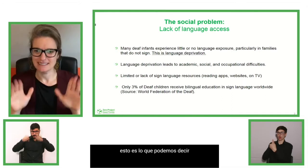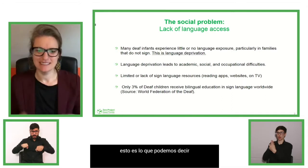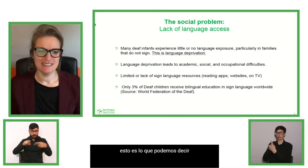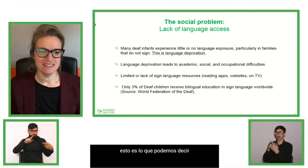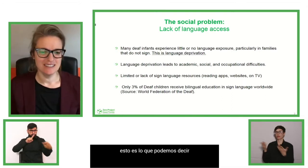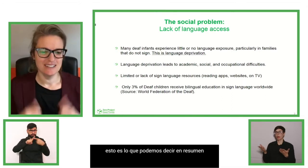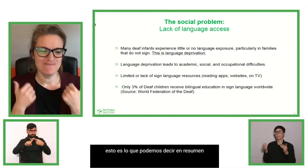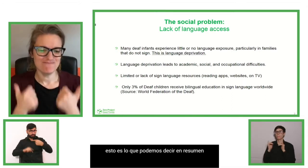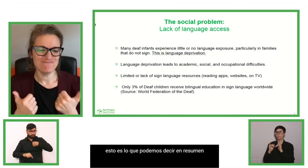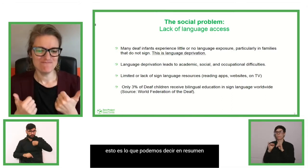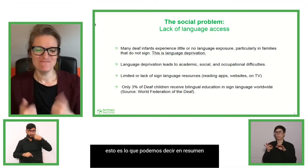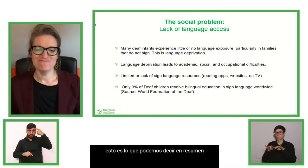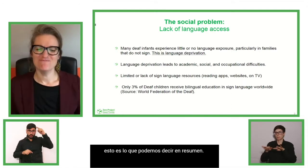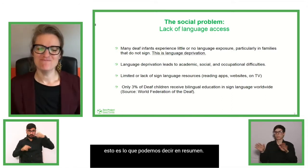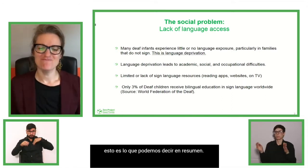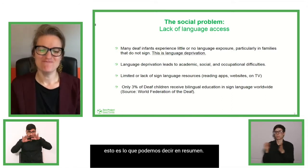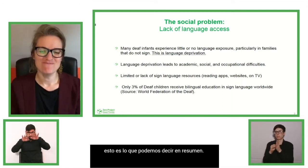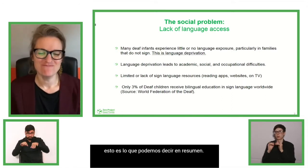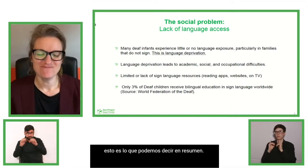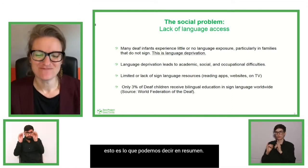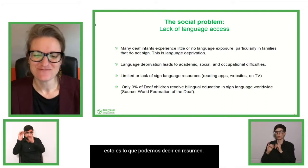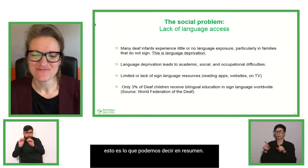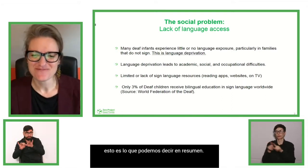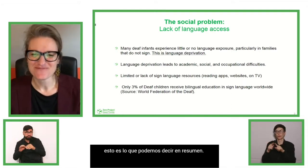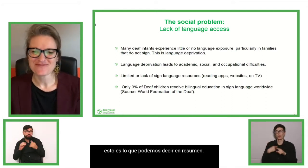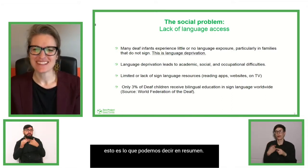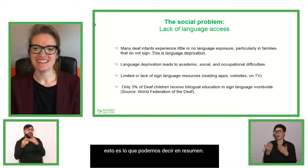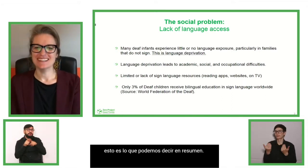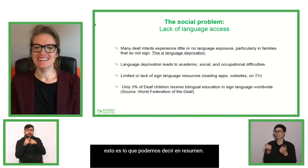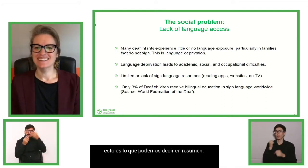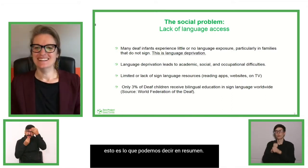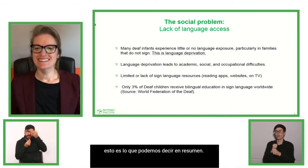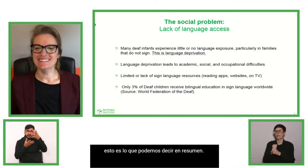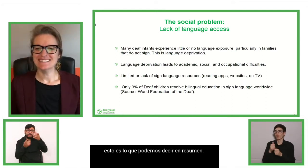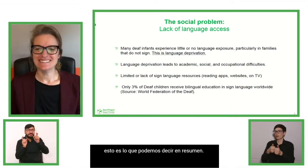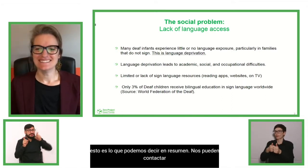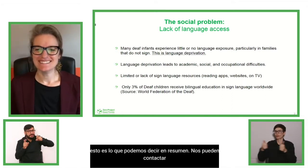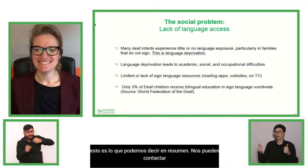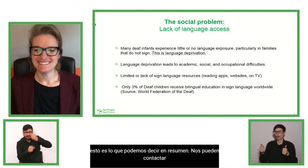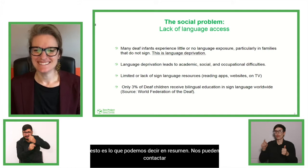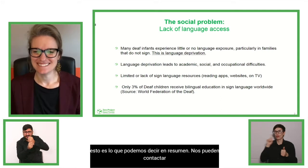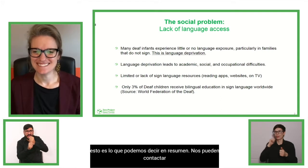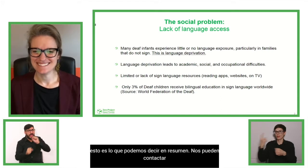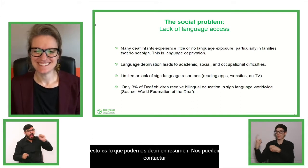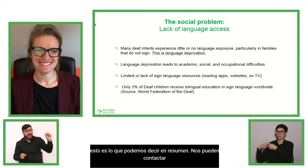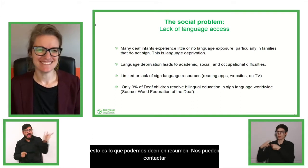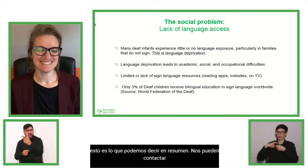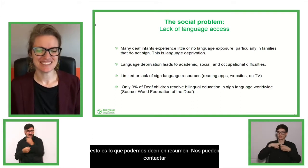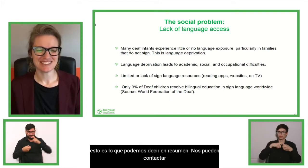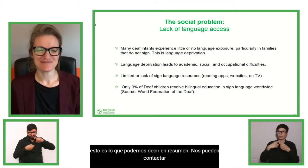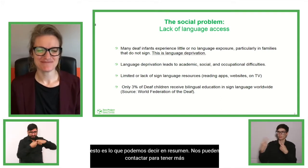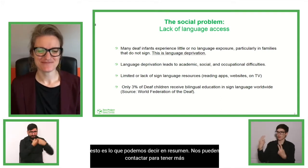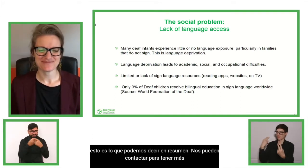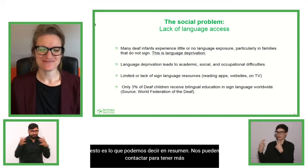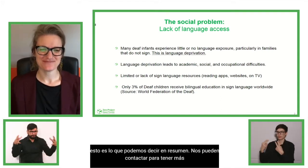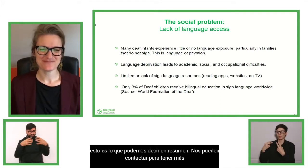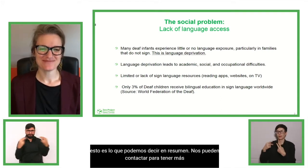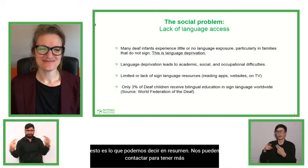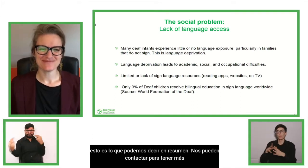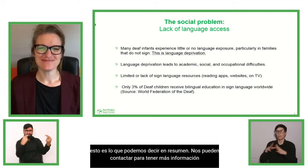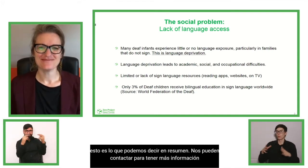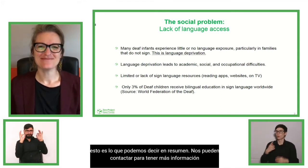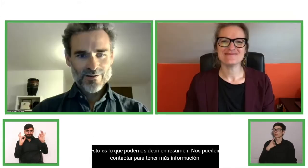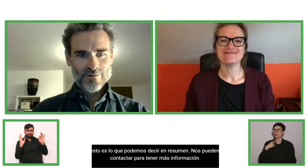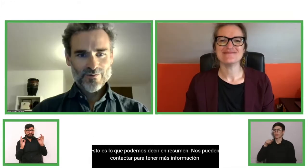información y esperamos trabajar con todos los participantes en estas cosas tan increíbles que están haciendo en el proyecto Zero